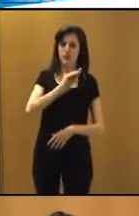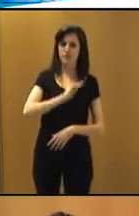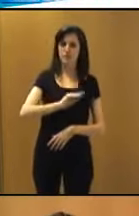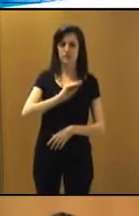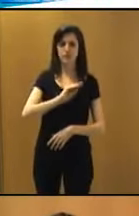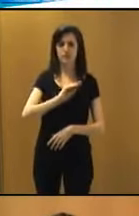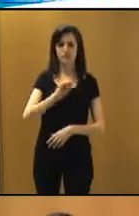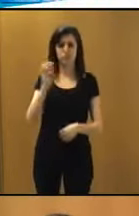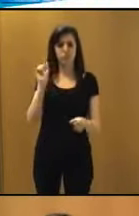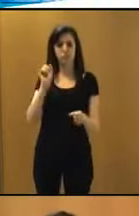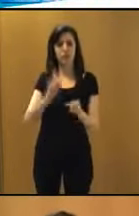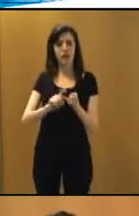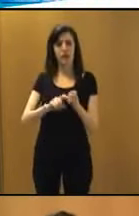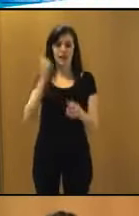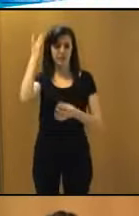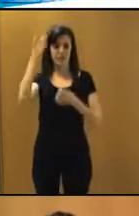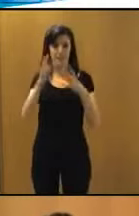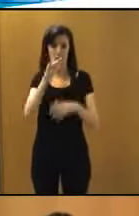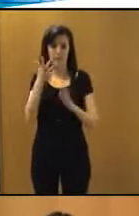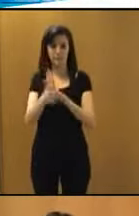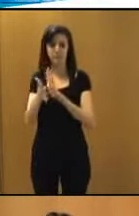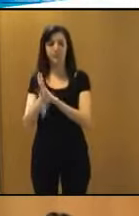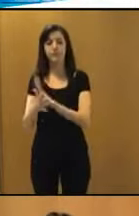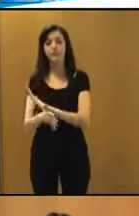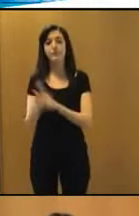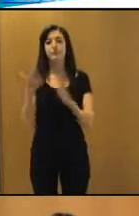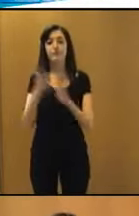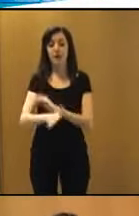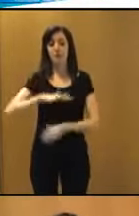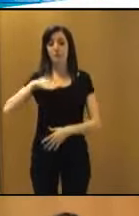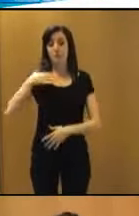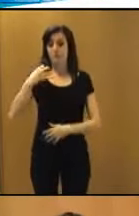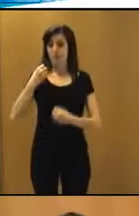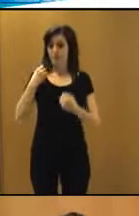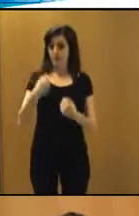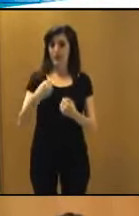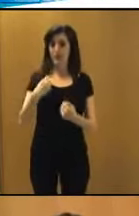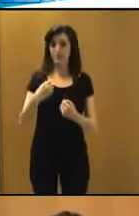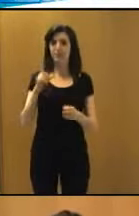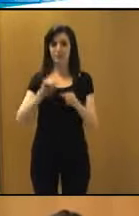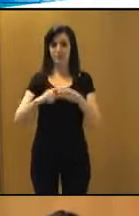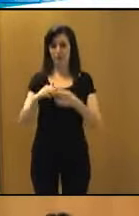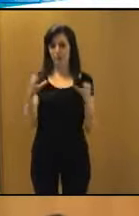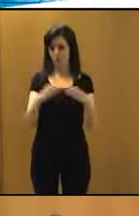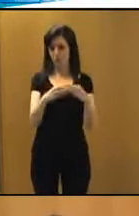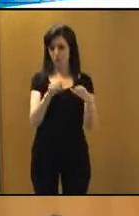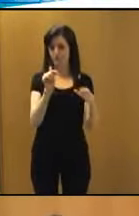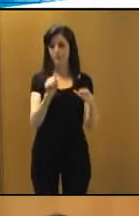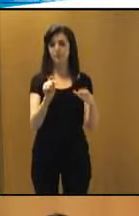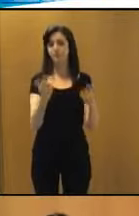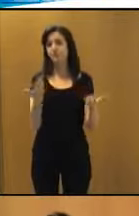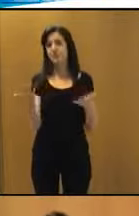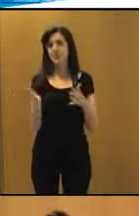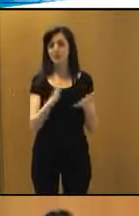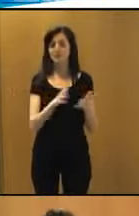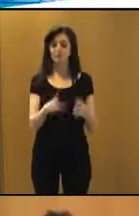bastante interés en participar en las siguientes actividades. O sea, realmente el potencial de participación de este grupo.